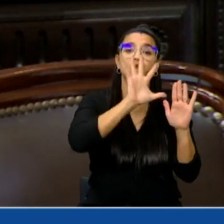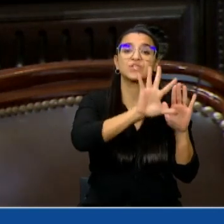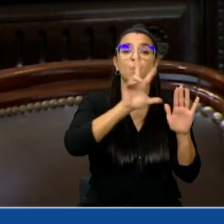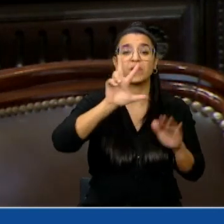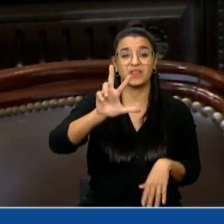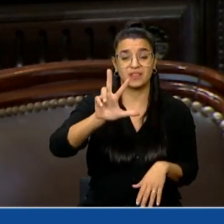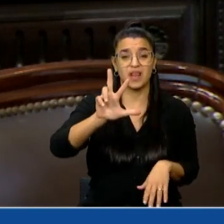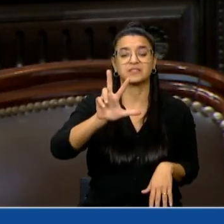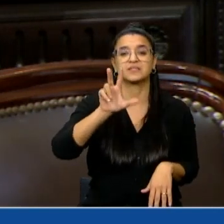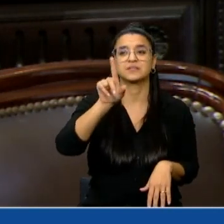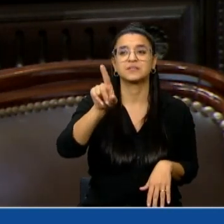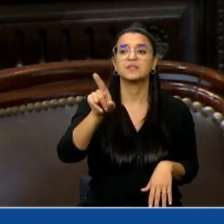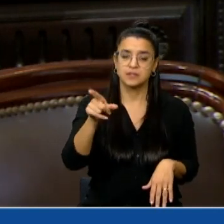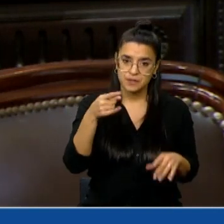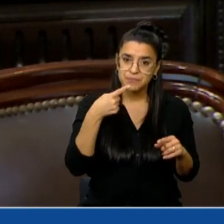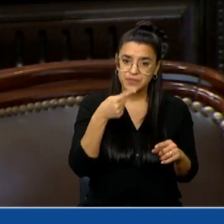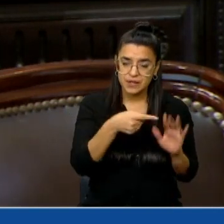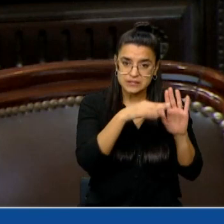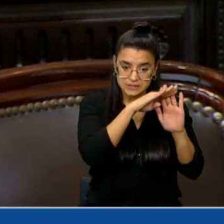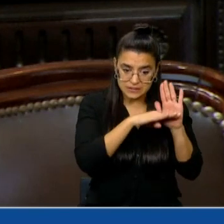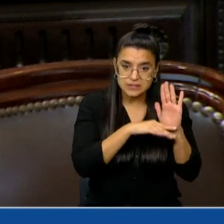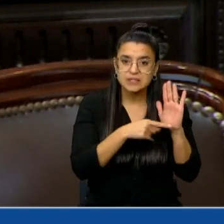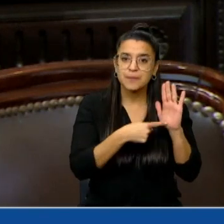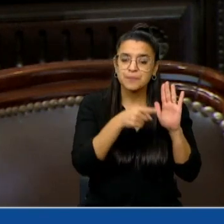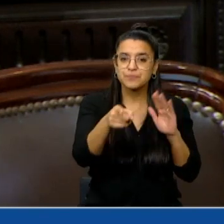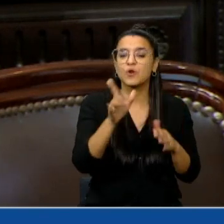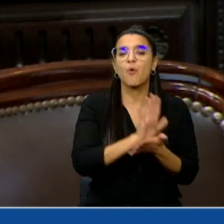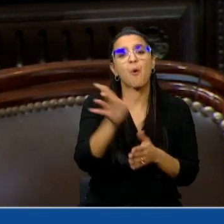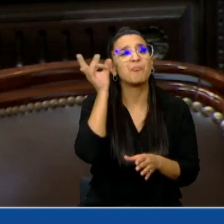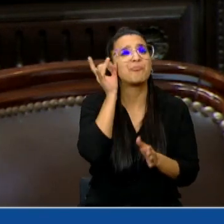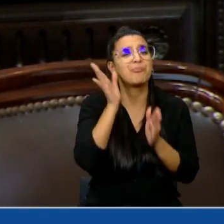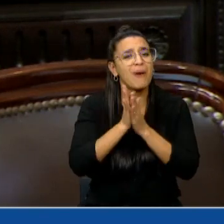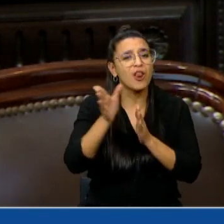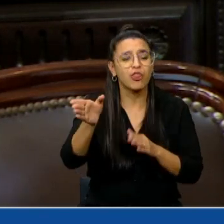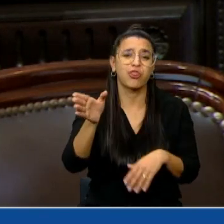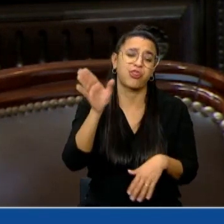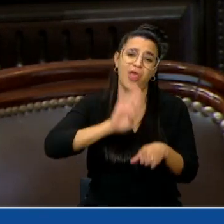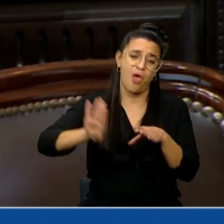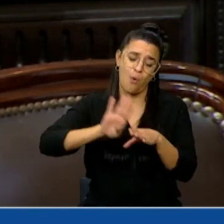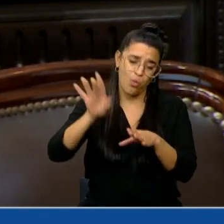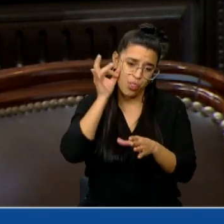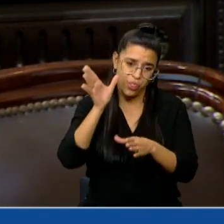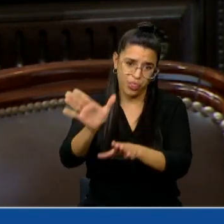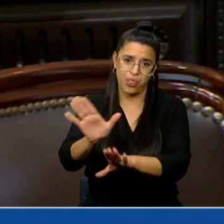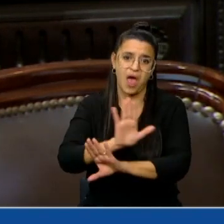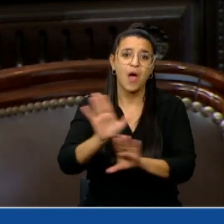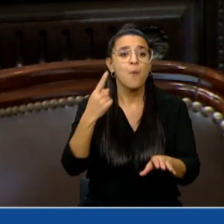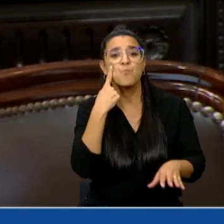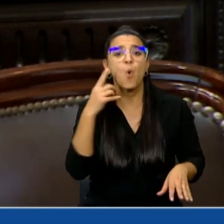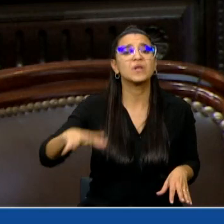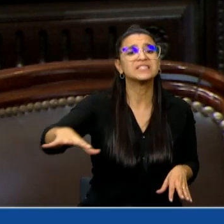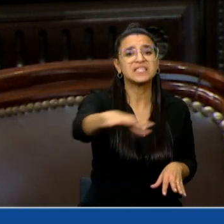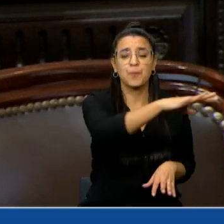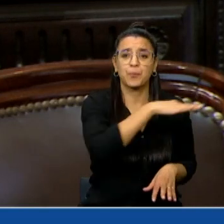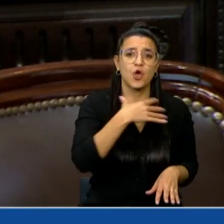53, se faculta a la condonación de las deudas que tengan los